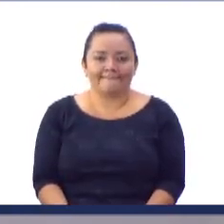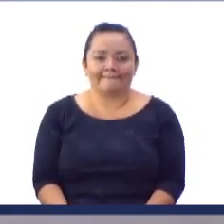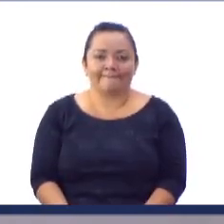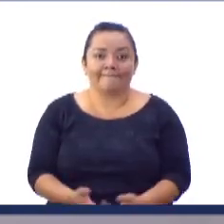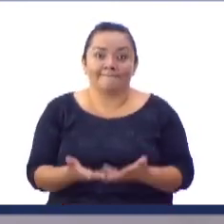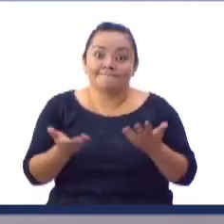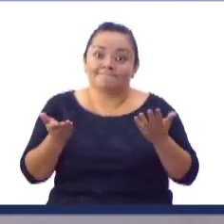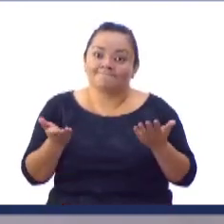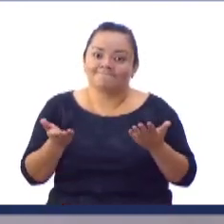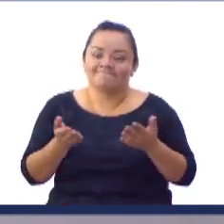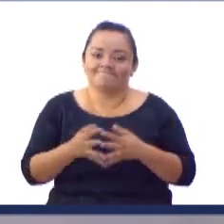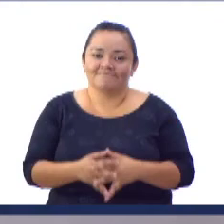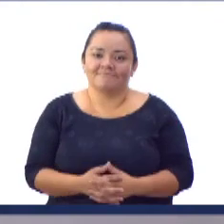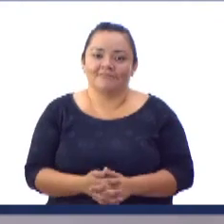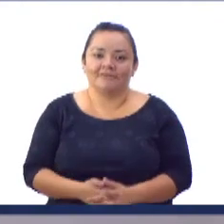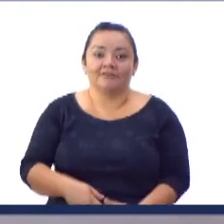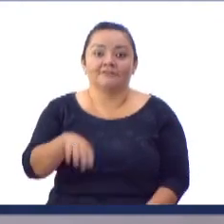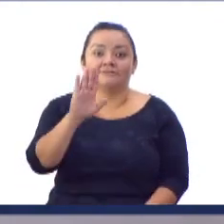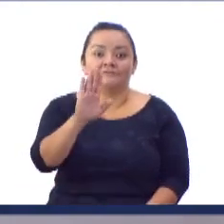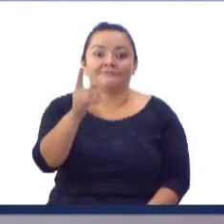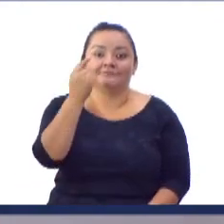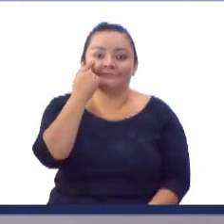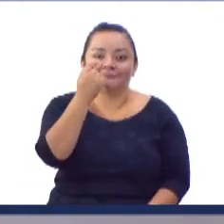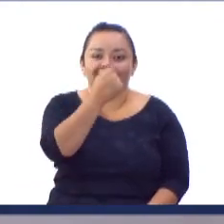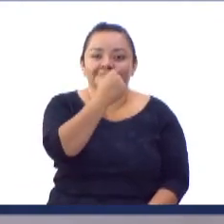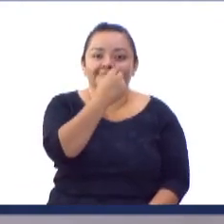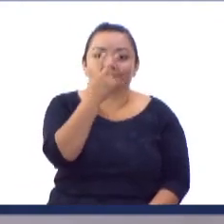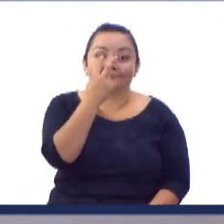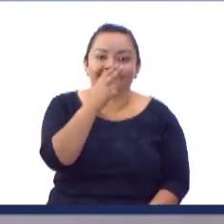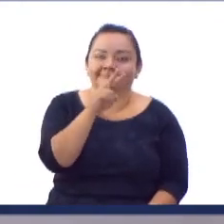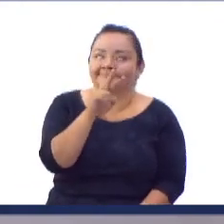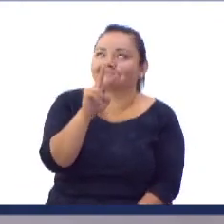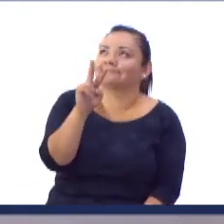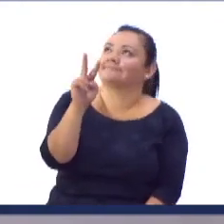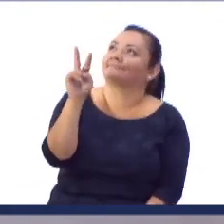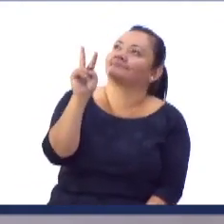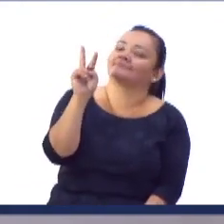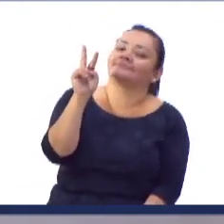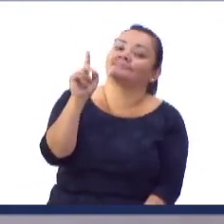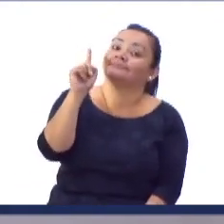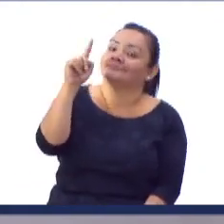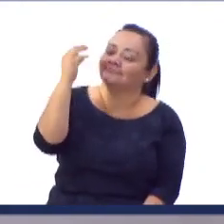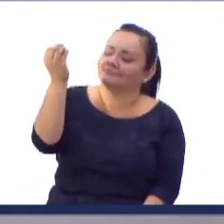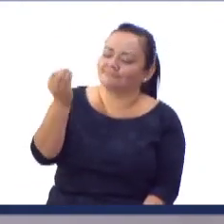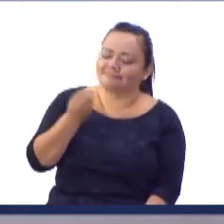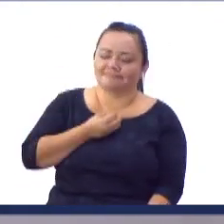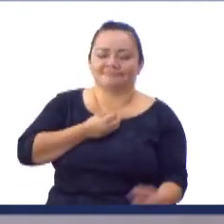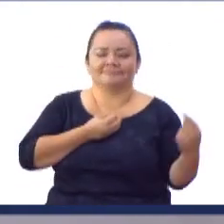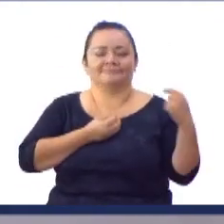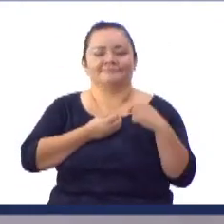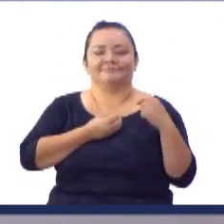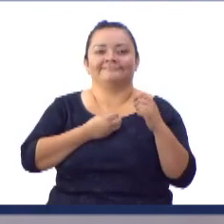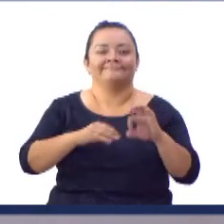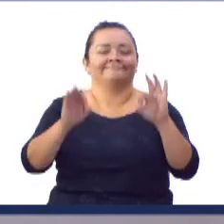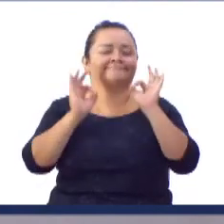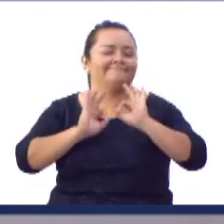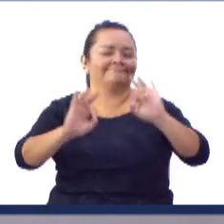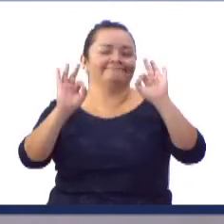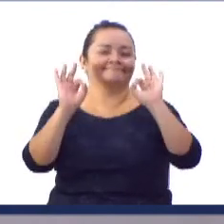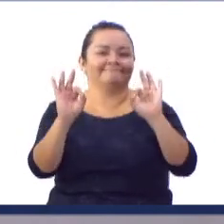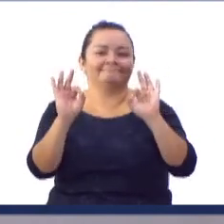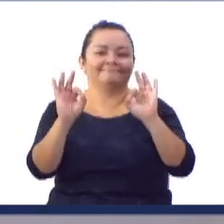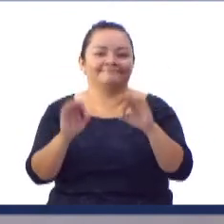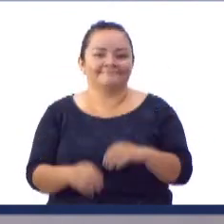pero eso sí sus ojos en cristo porque lo que dios tiene para nosotros es mucho